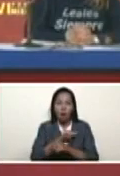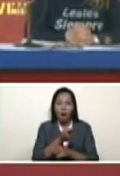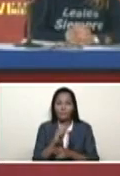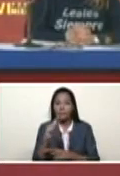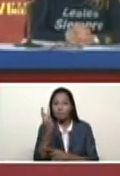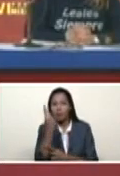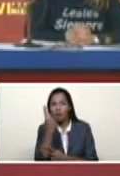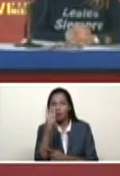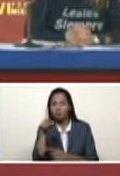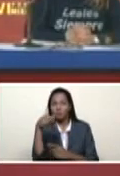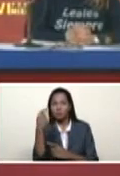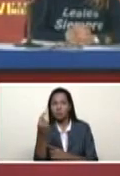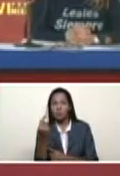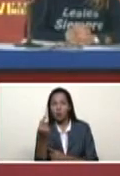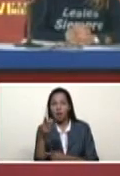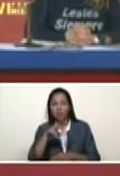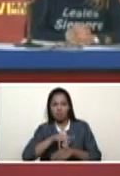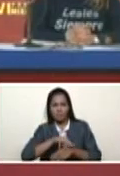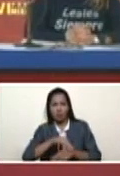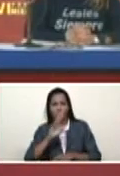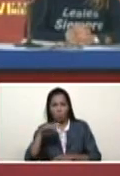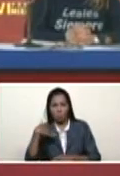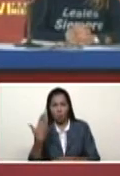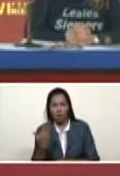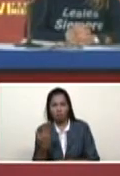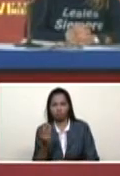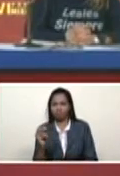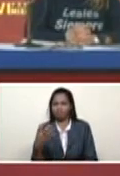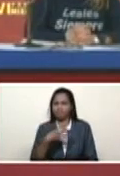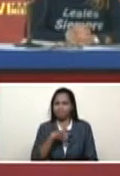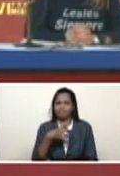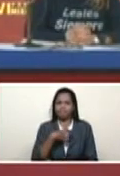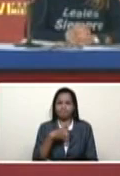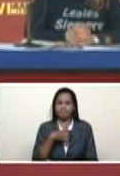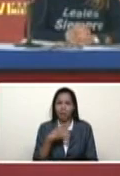primero y se gradúe de médico o médica? ¡No!